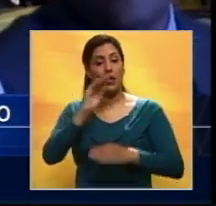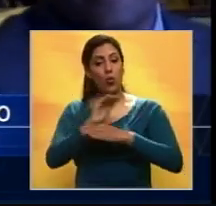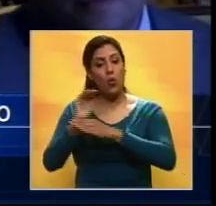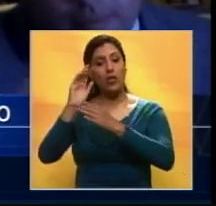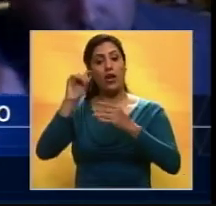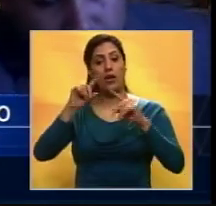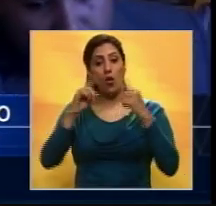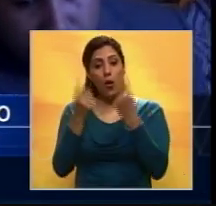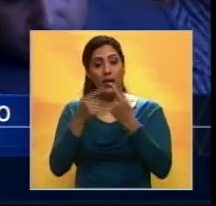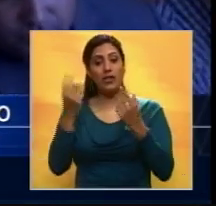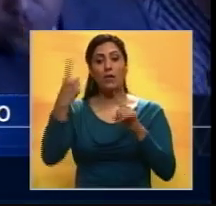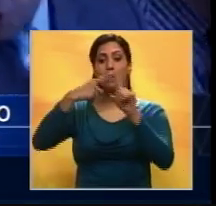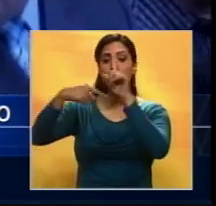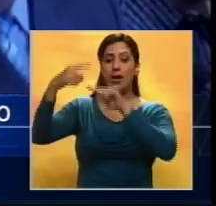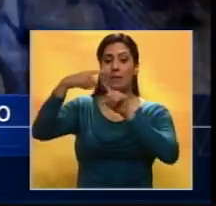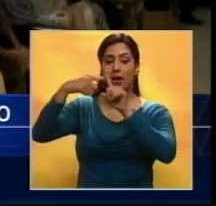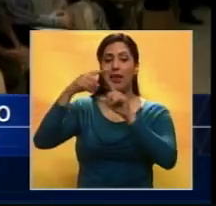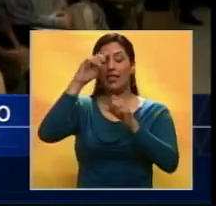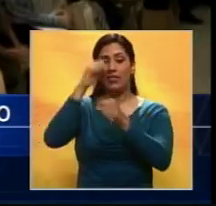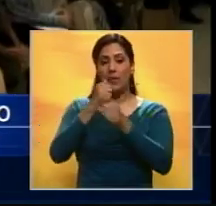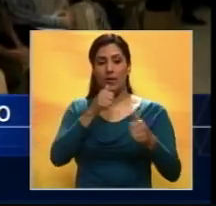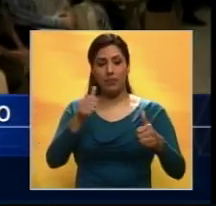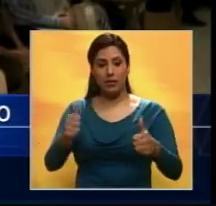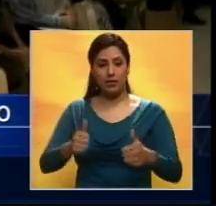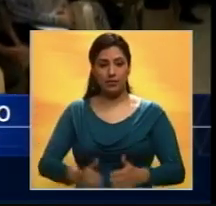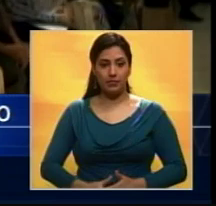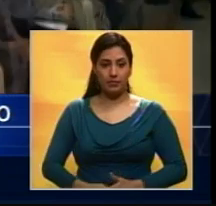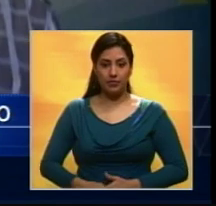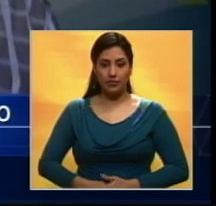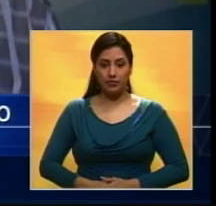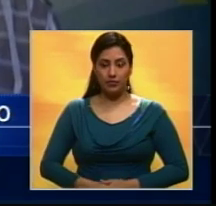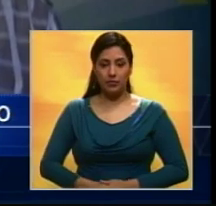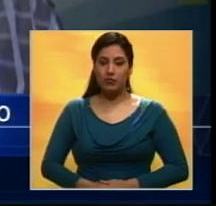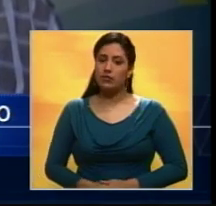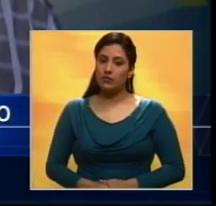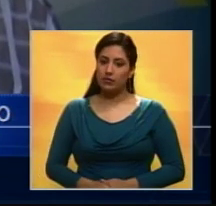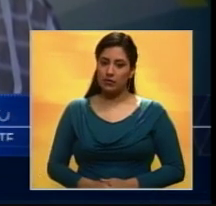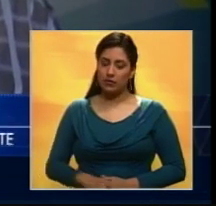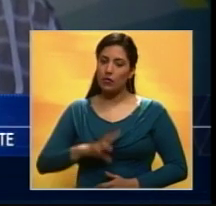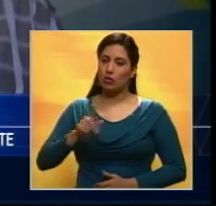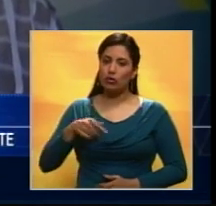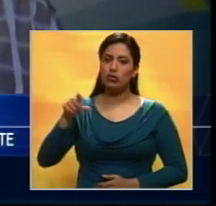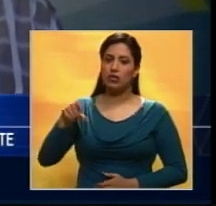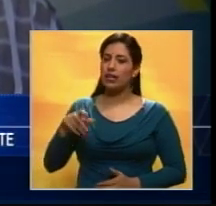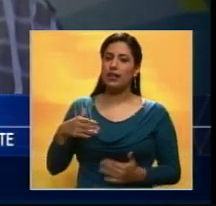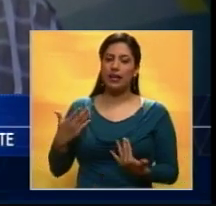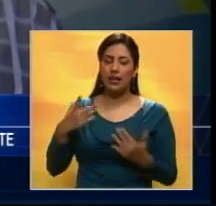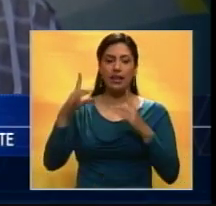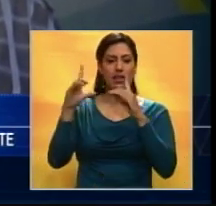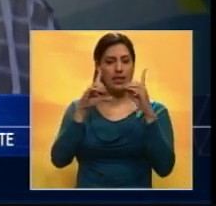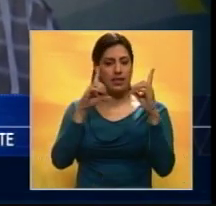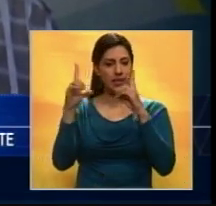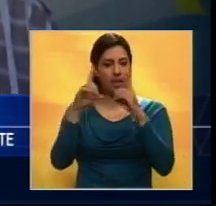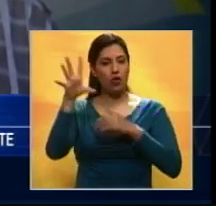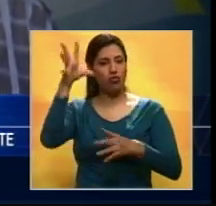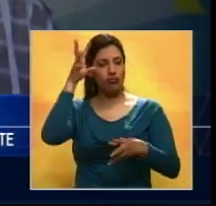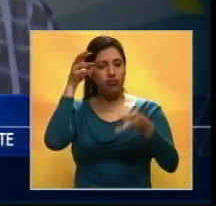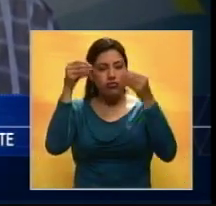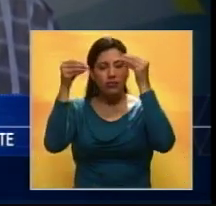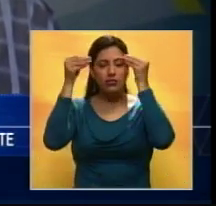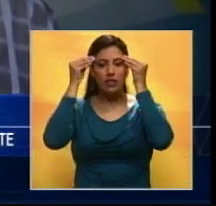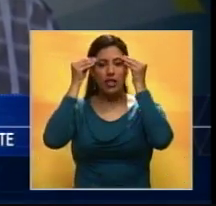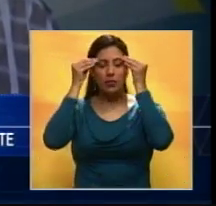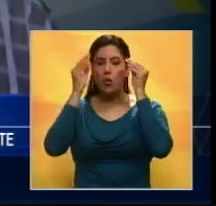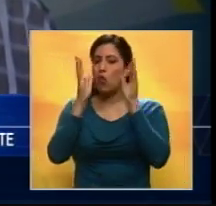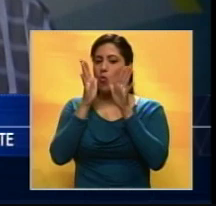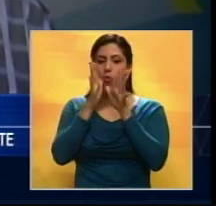abastecimiento pleno e incrementar las fuentes de trabajo. Para eso requerimos diálogo y entendimiento.